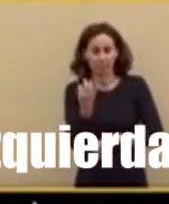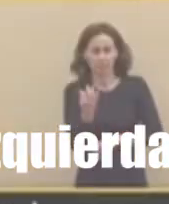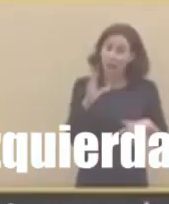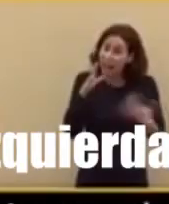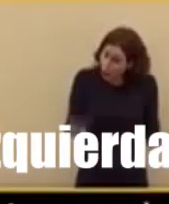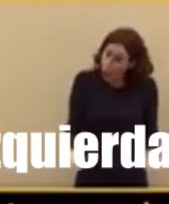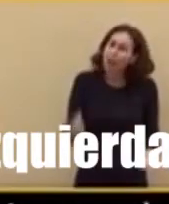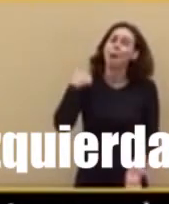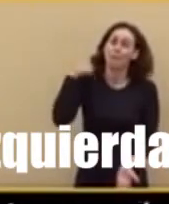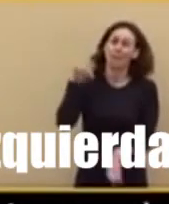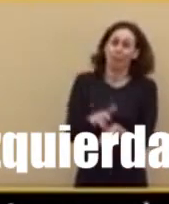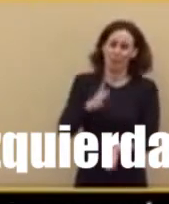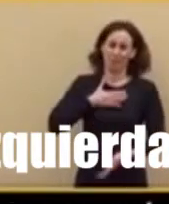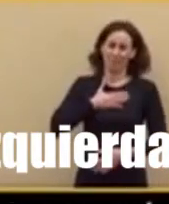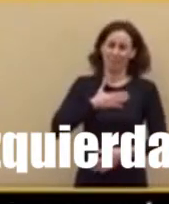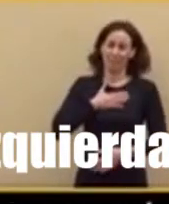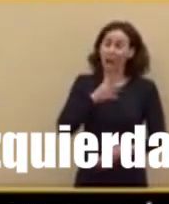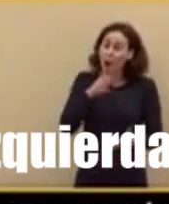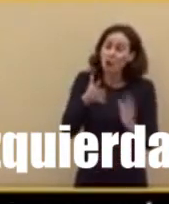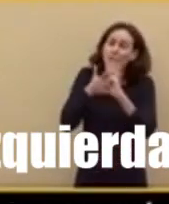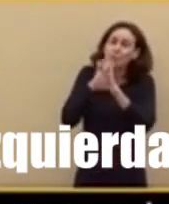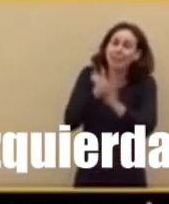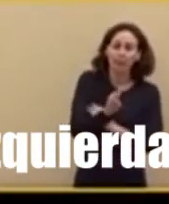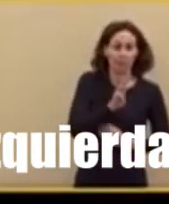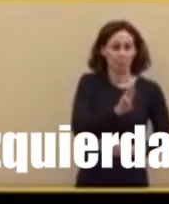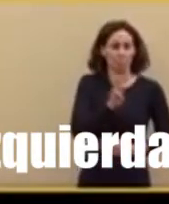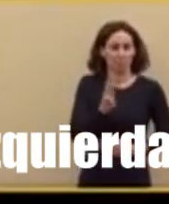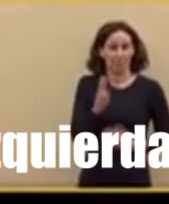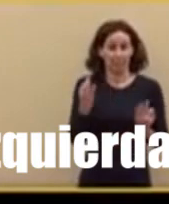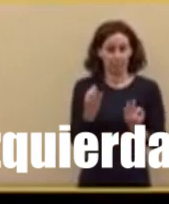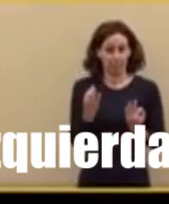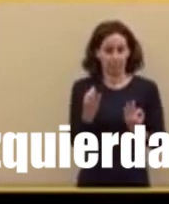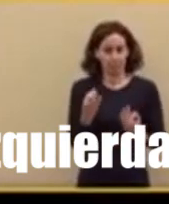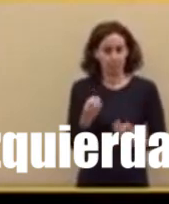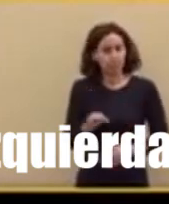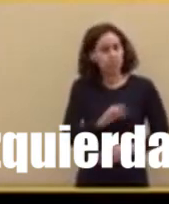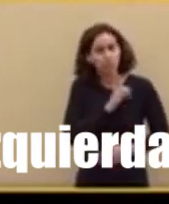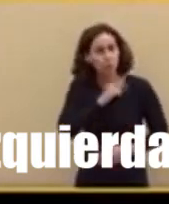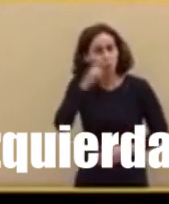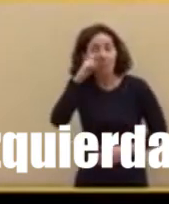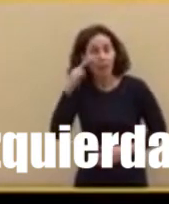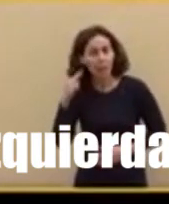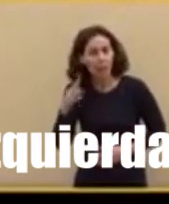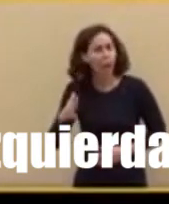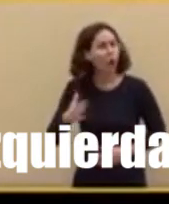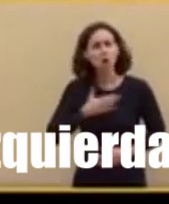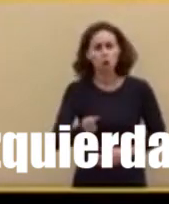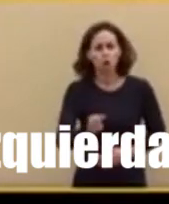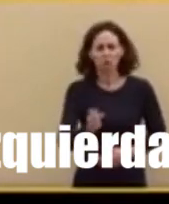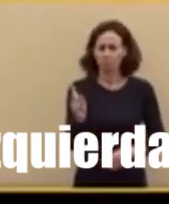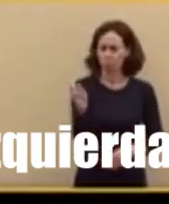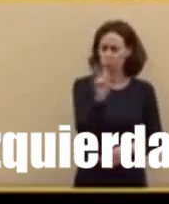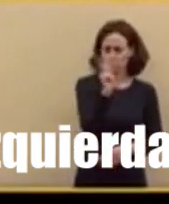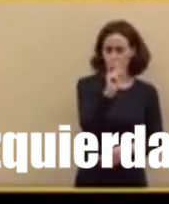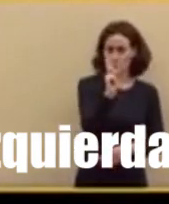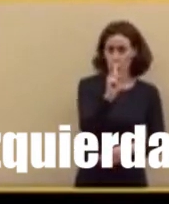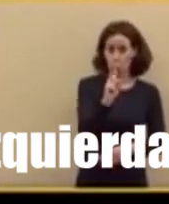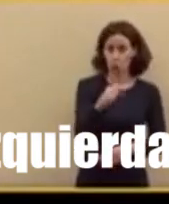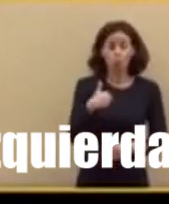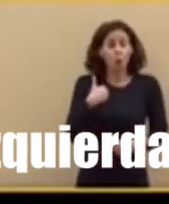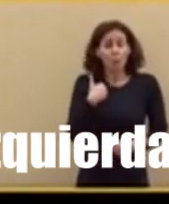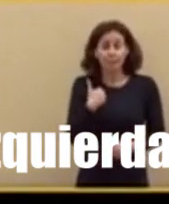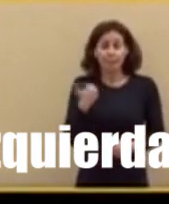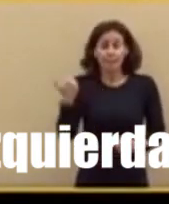comunes. Señora Abascal, no es que no nos atrevamos, no es que nos hayamos rendido, no es